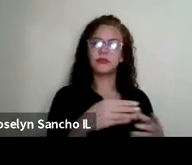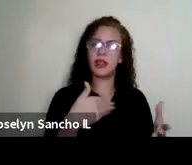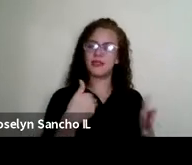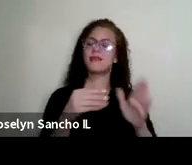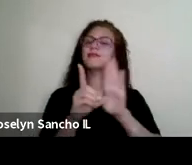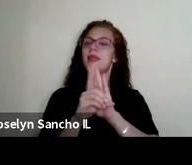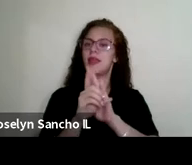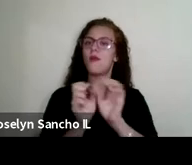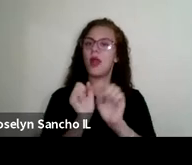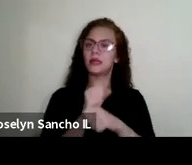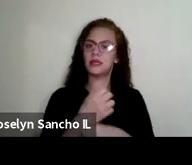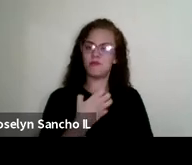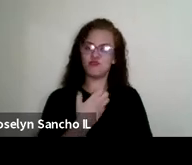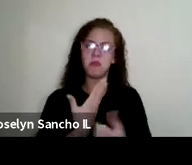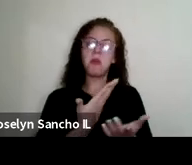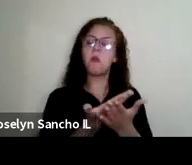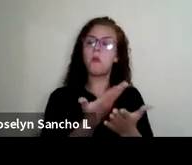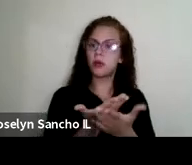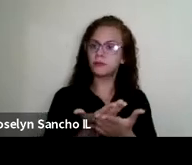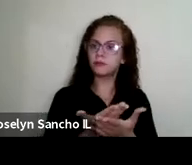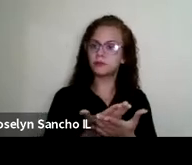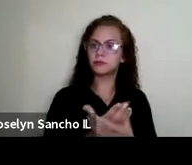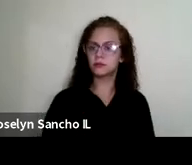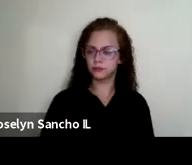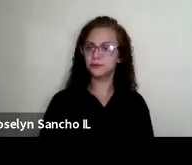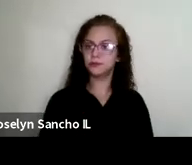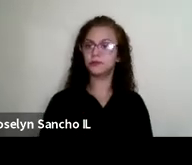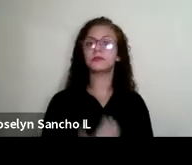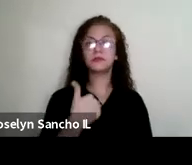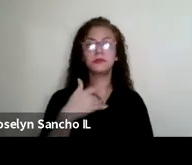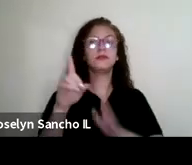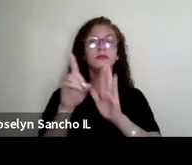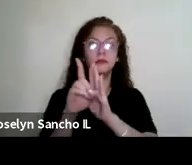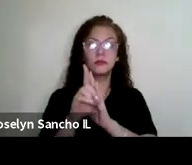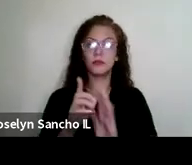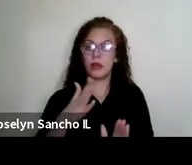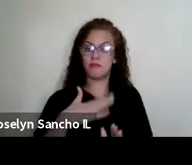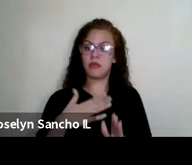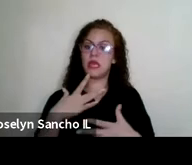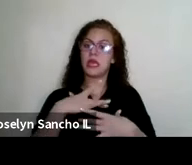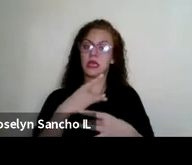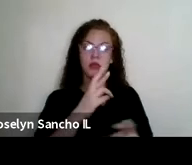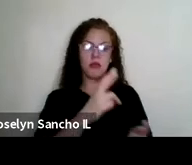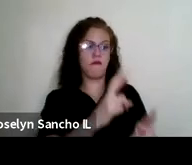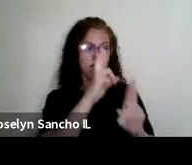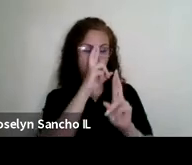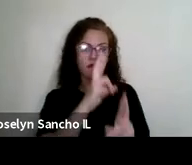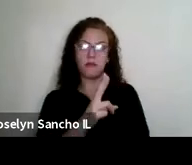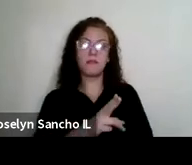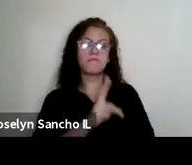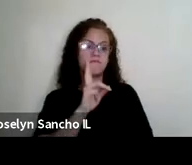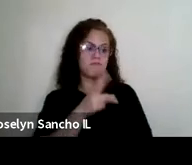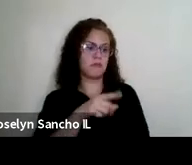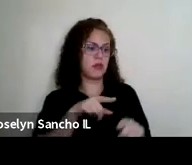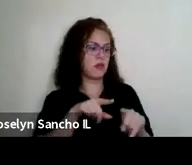a hacer sus propias propuestas, tener derecho a que sus intereses sean respetados en las mismas